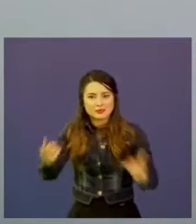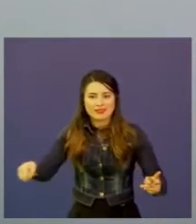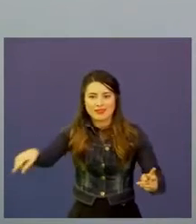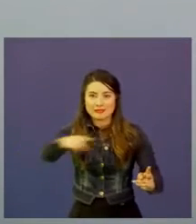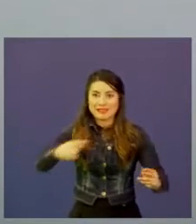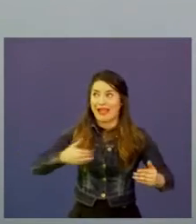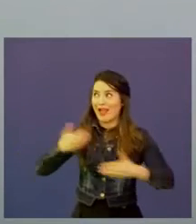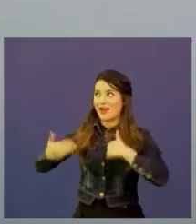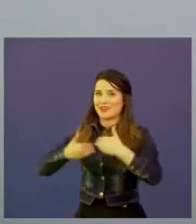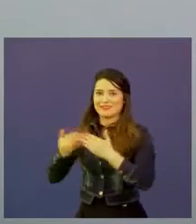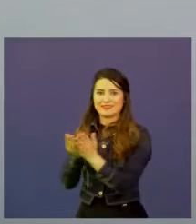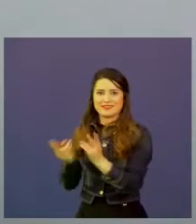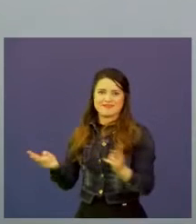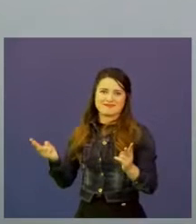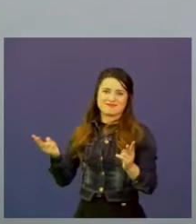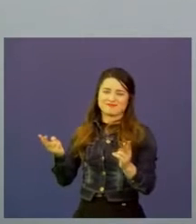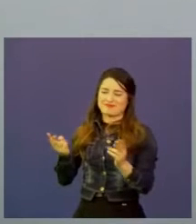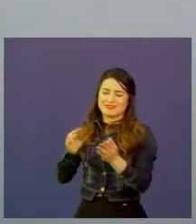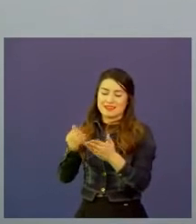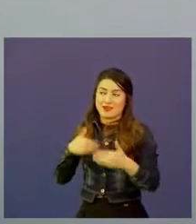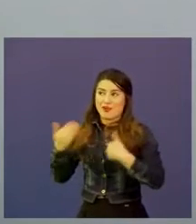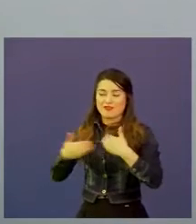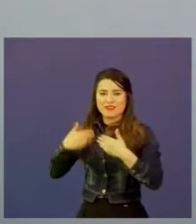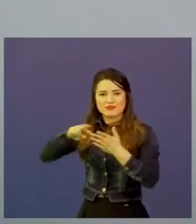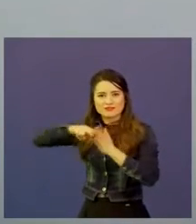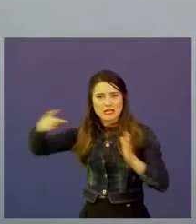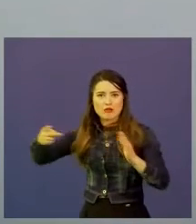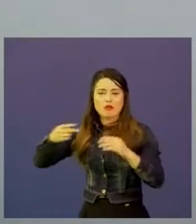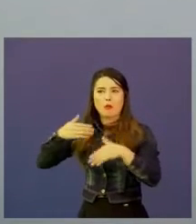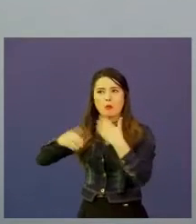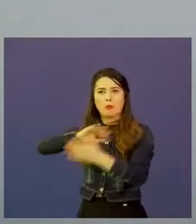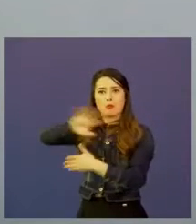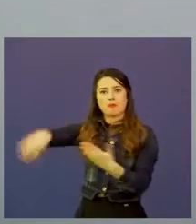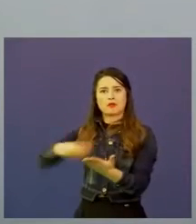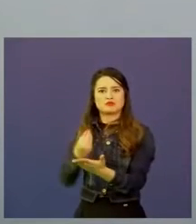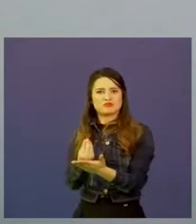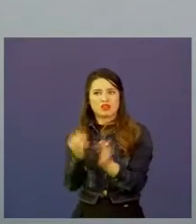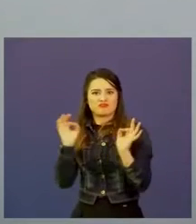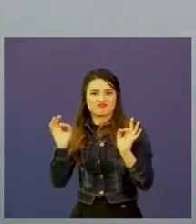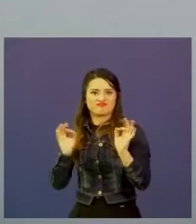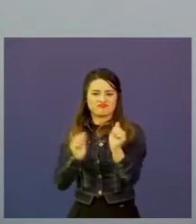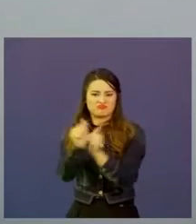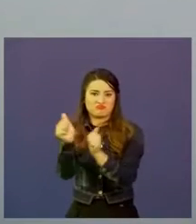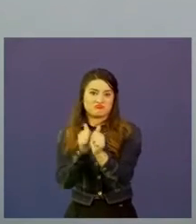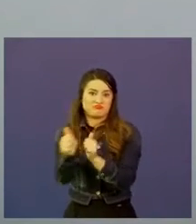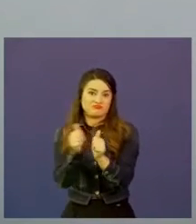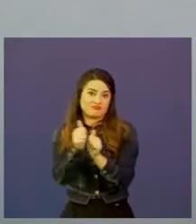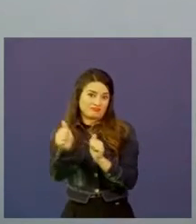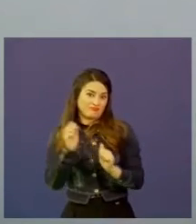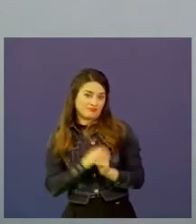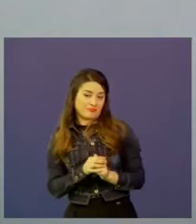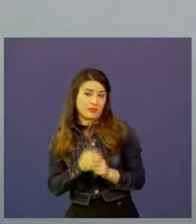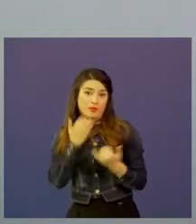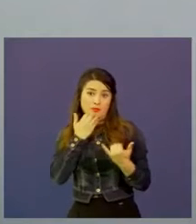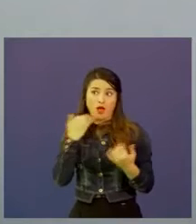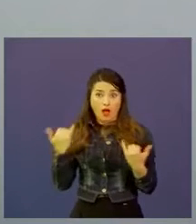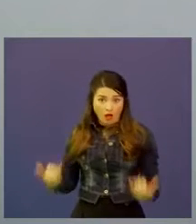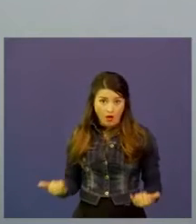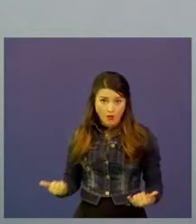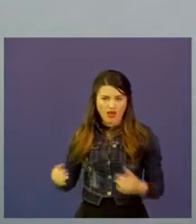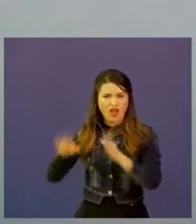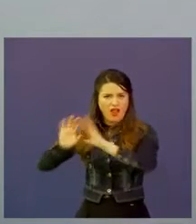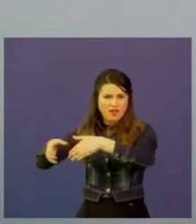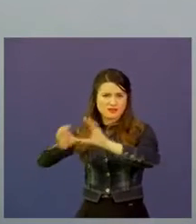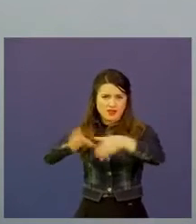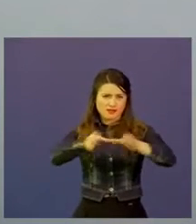innovadoras, para que pueda haber resultados importantes. Si nosotros revisamos en la actualidad, el profesor hace el 95% del